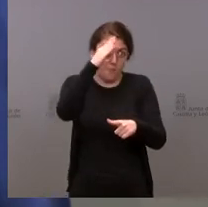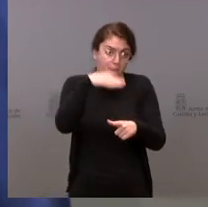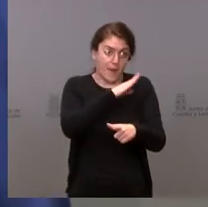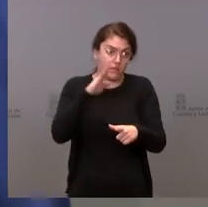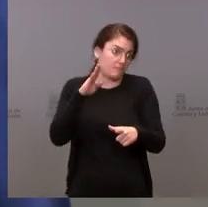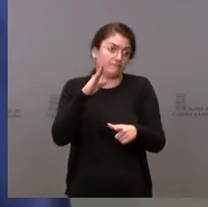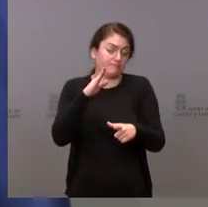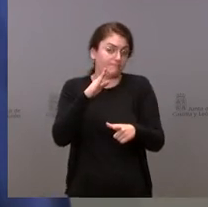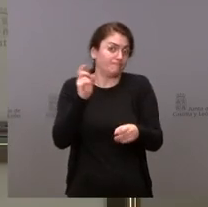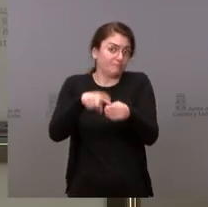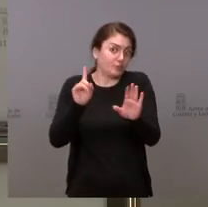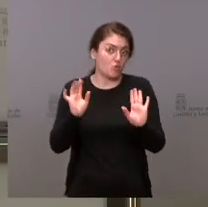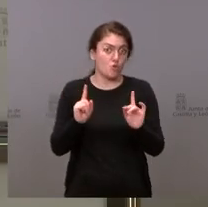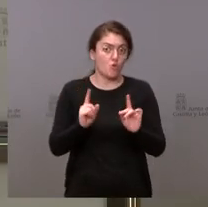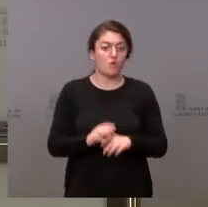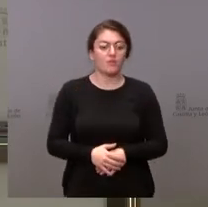alumnos